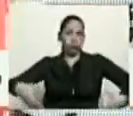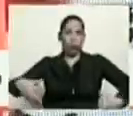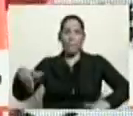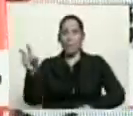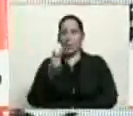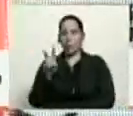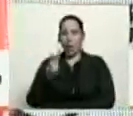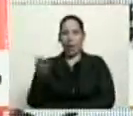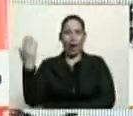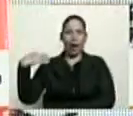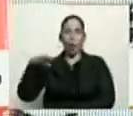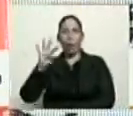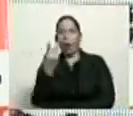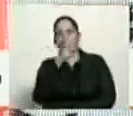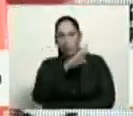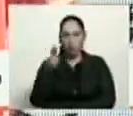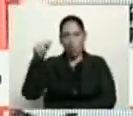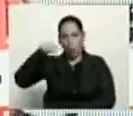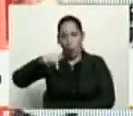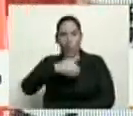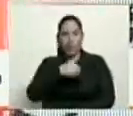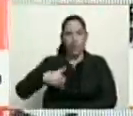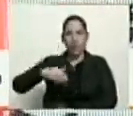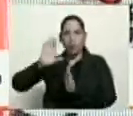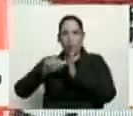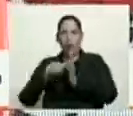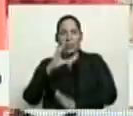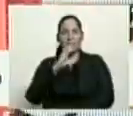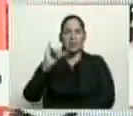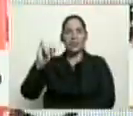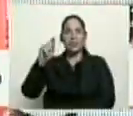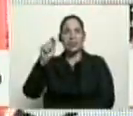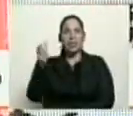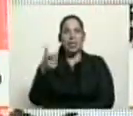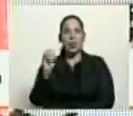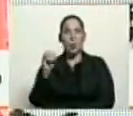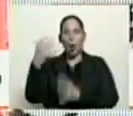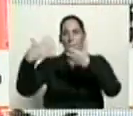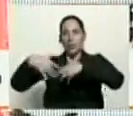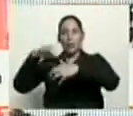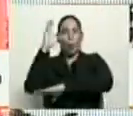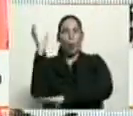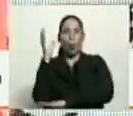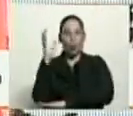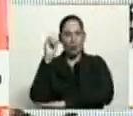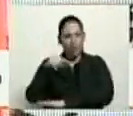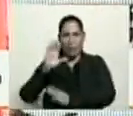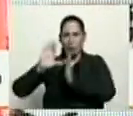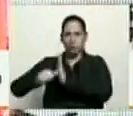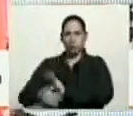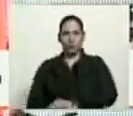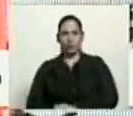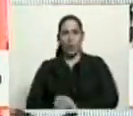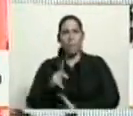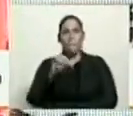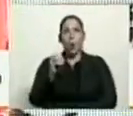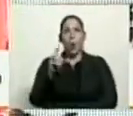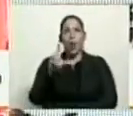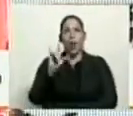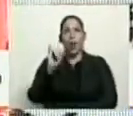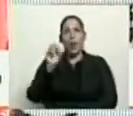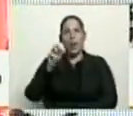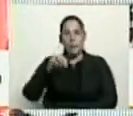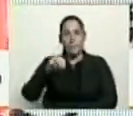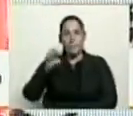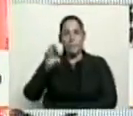Cuarta República, hoy intentan robarse Sitgo, intentan robarse una empresa en Colombia de polímeros. Creo que se